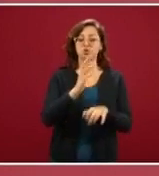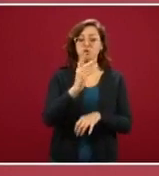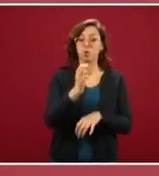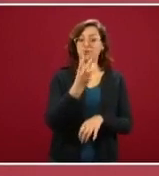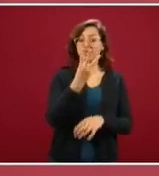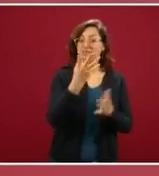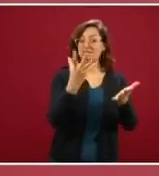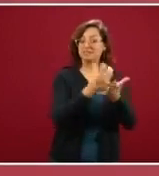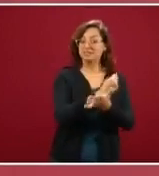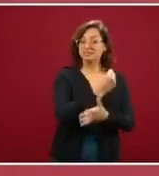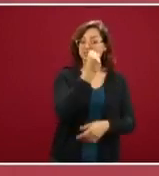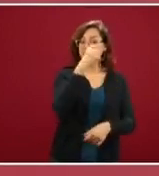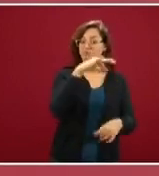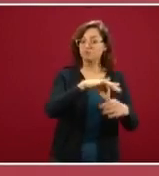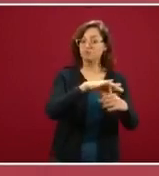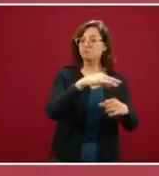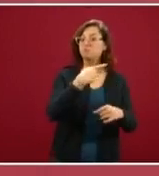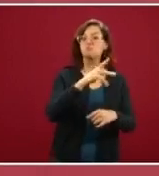hasta el 55. O